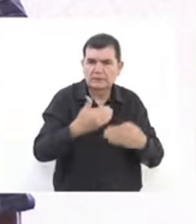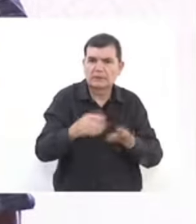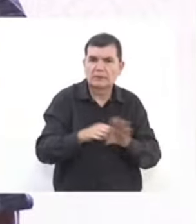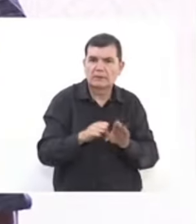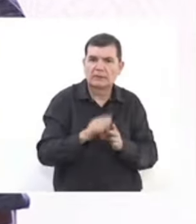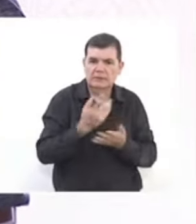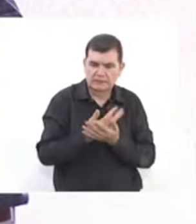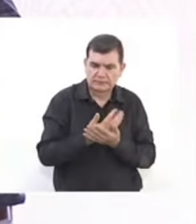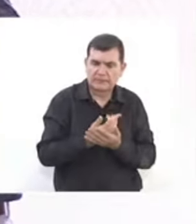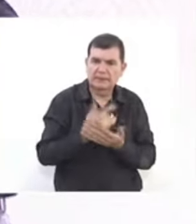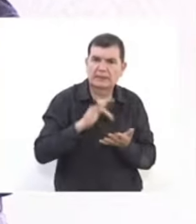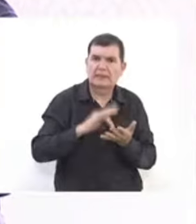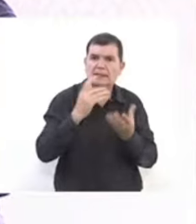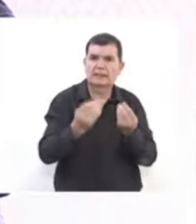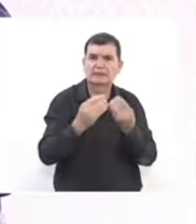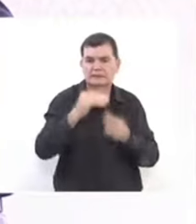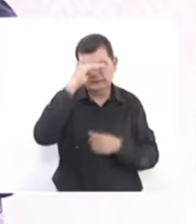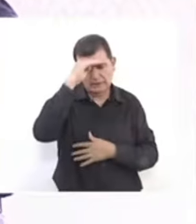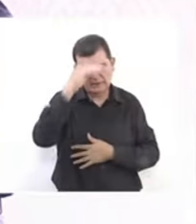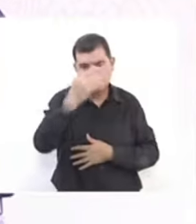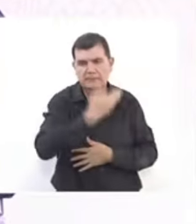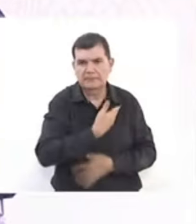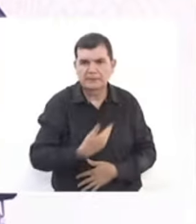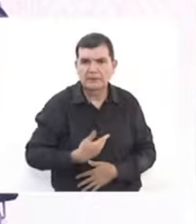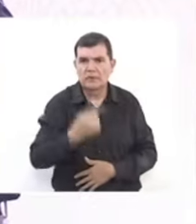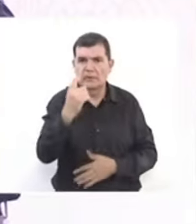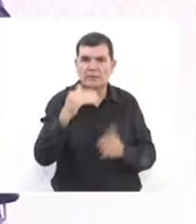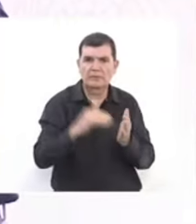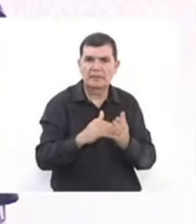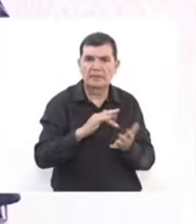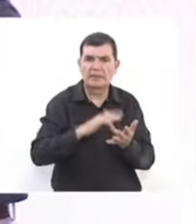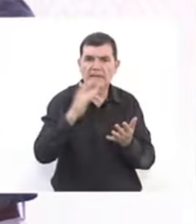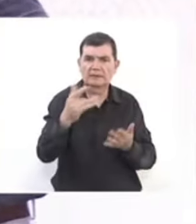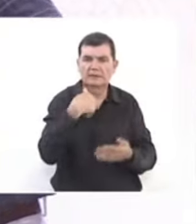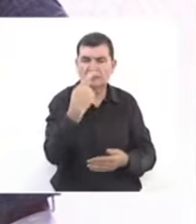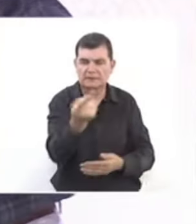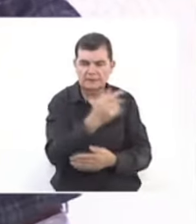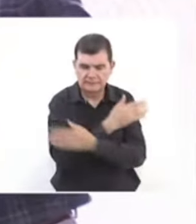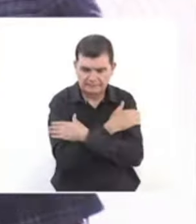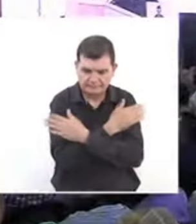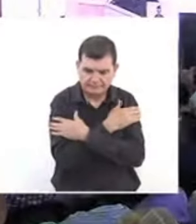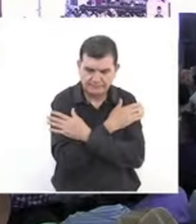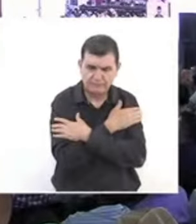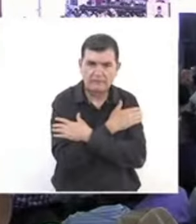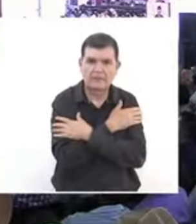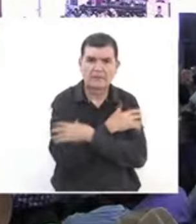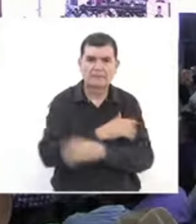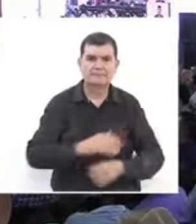espera. Muchas gracias, señor presidente, mil gracias y fuerte abrazo. Gracias.